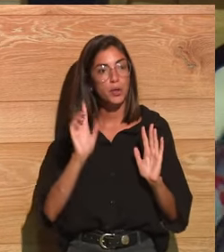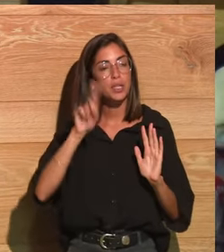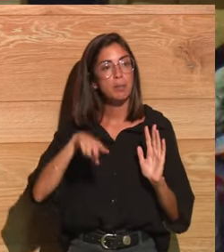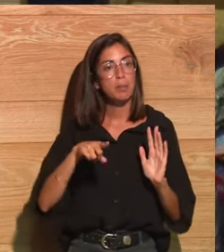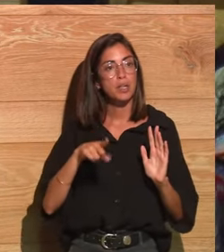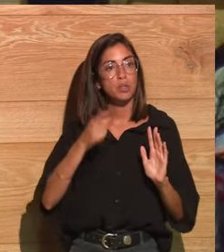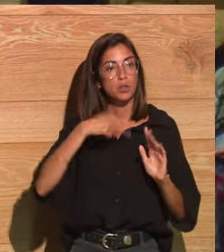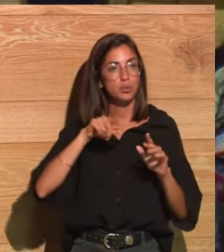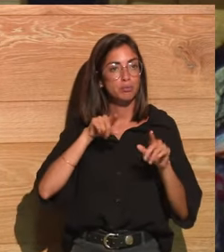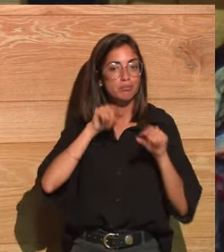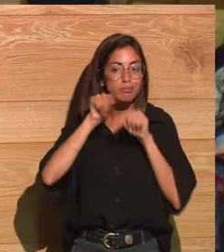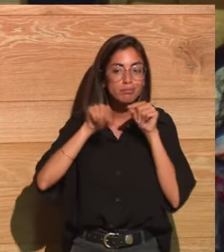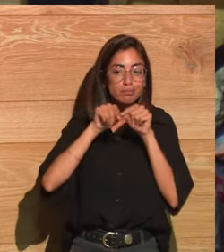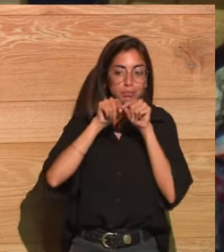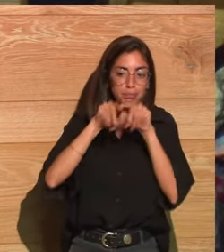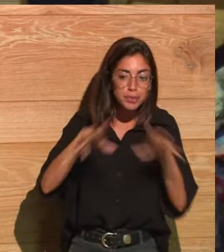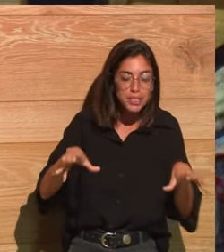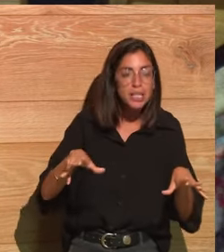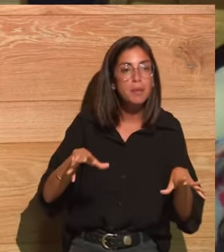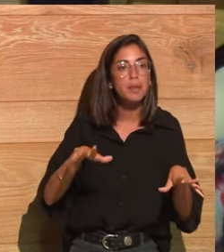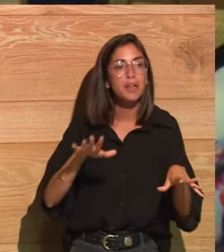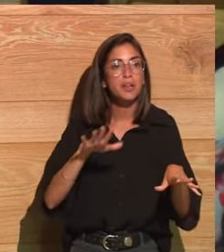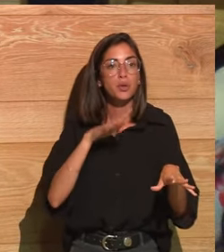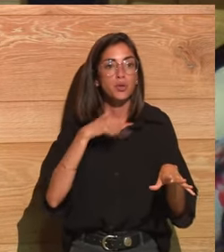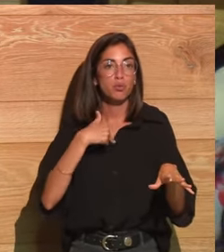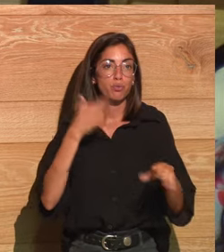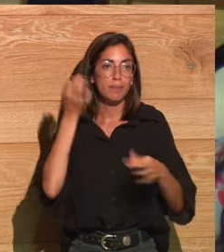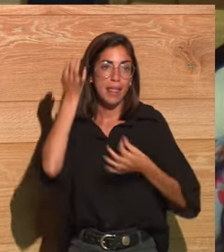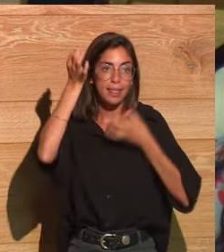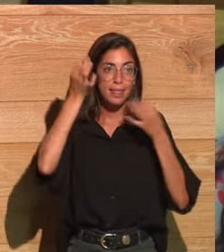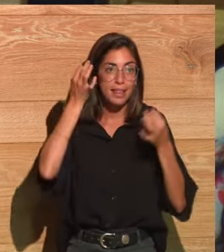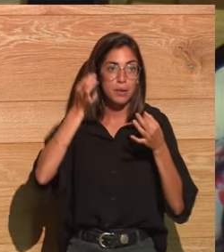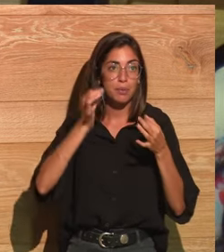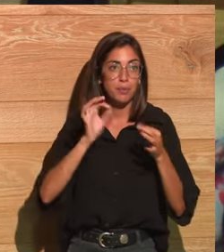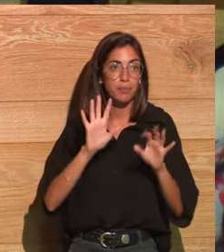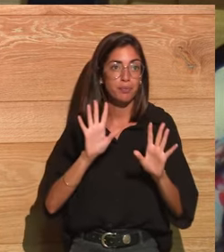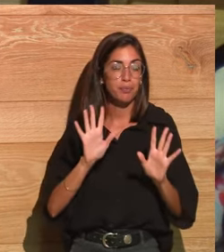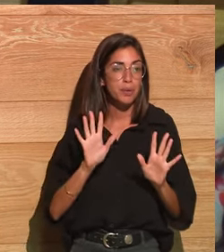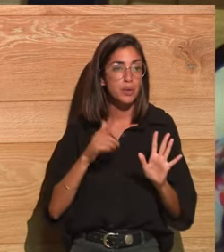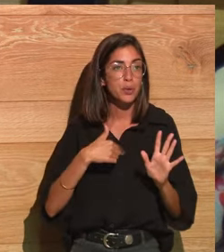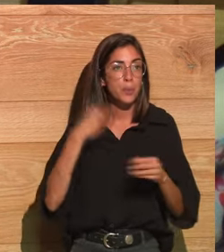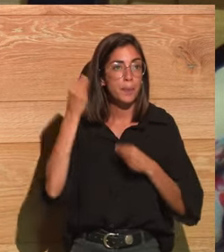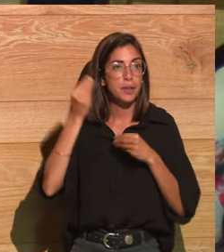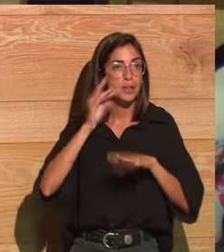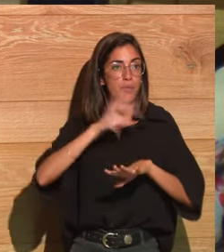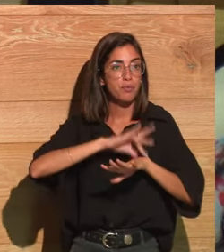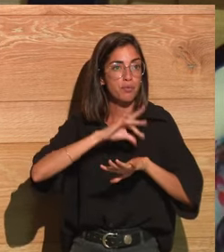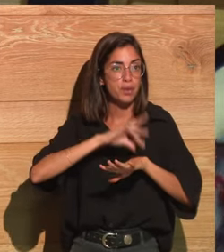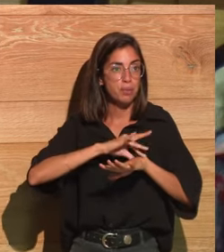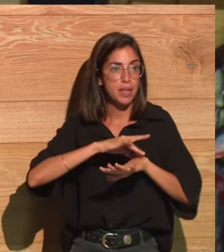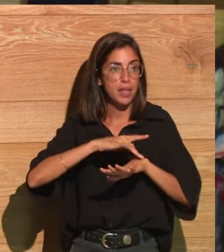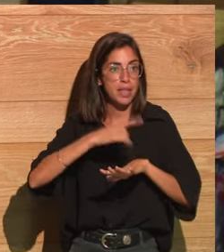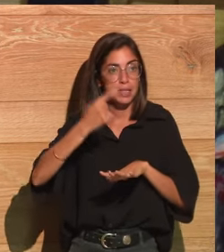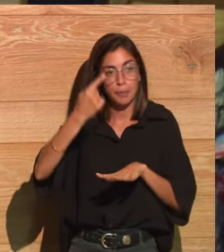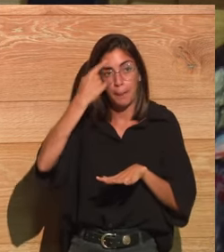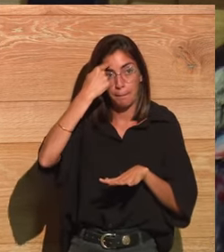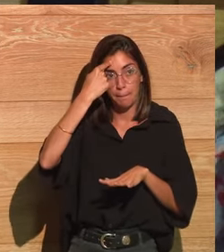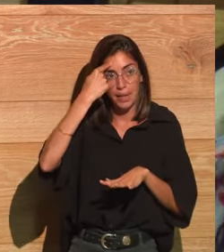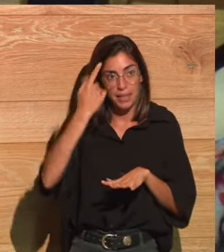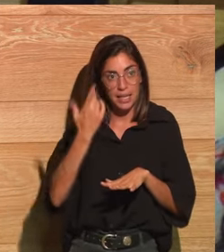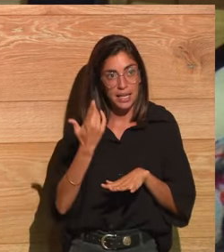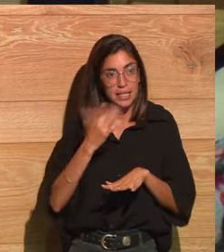epidemia, por llamarlo de alguna manera, no quiero entrar en detalles de cómo se debería de denominar, que son enfermedades mentales, enfermedades